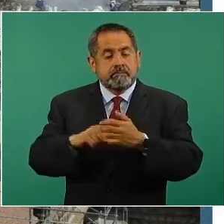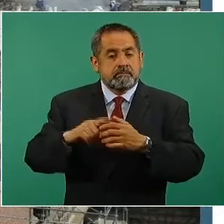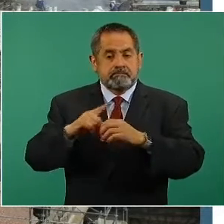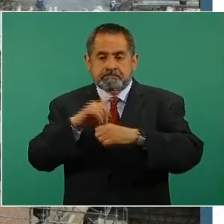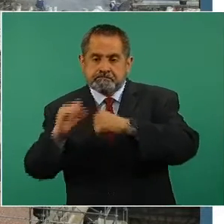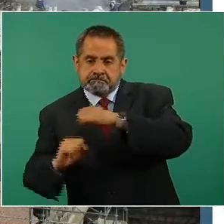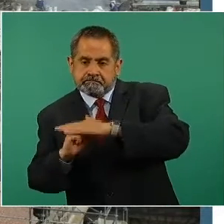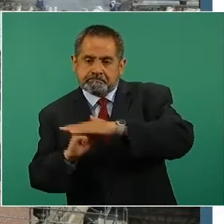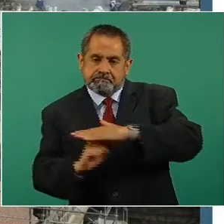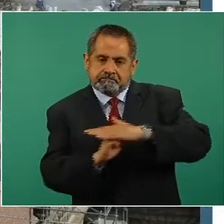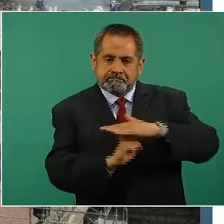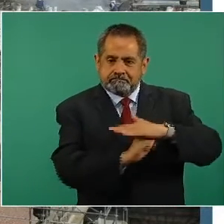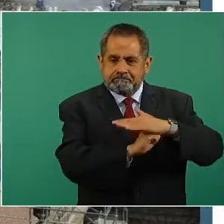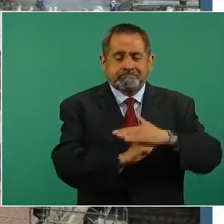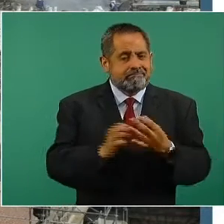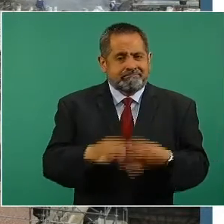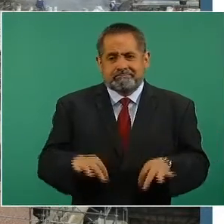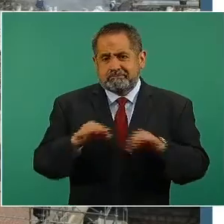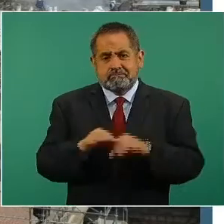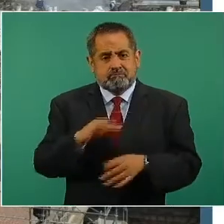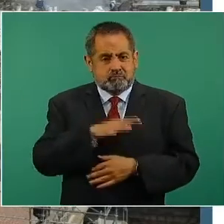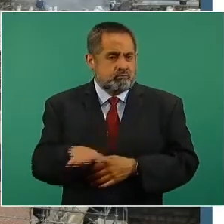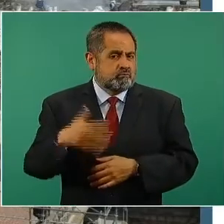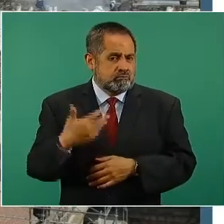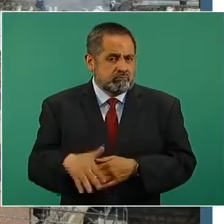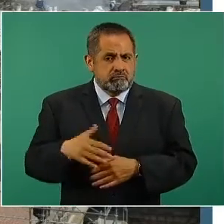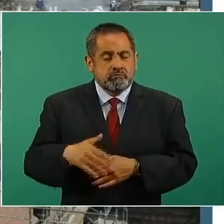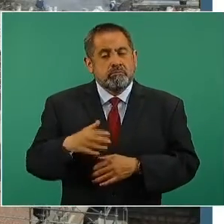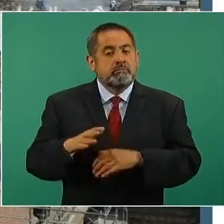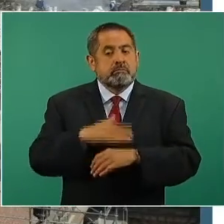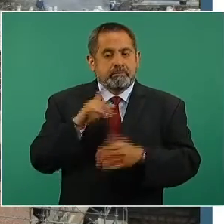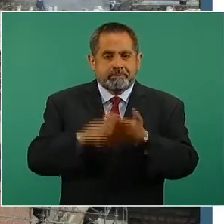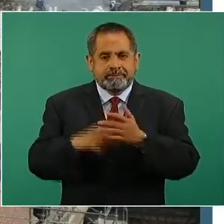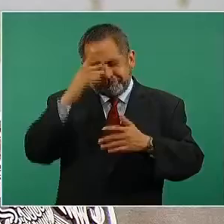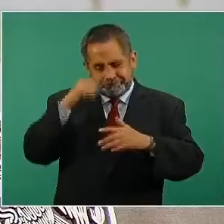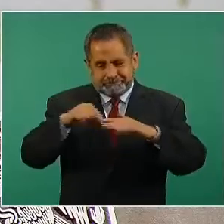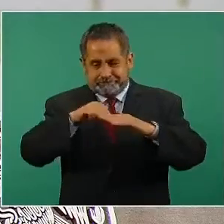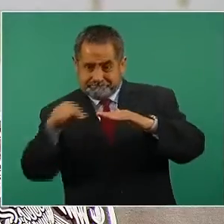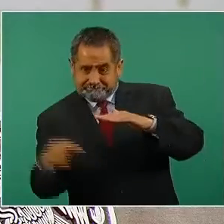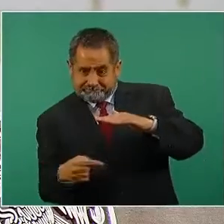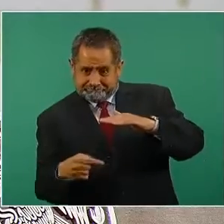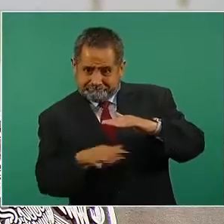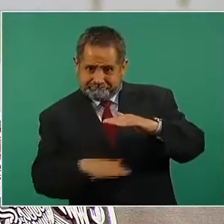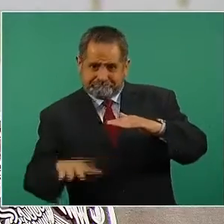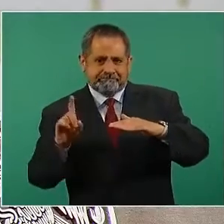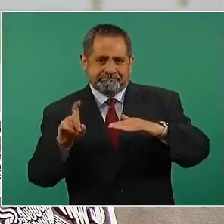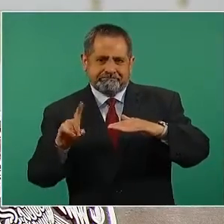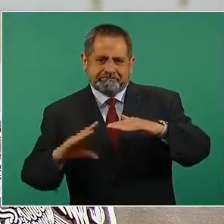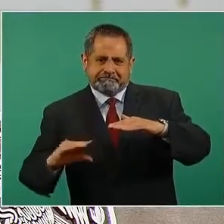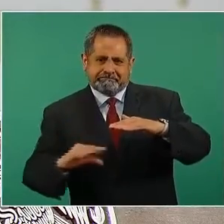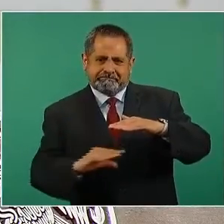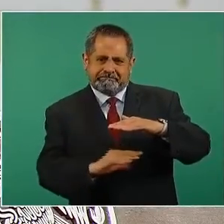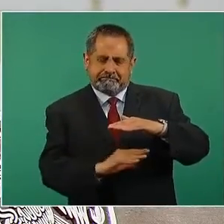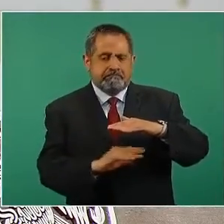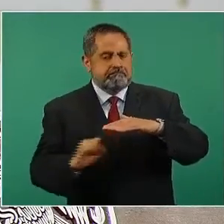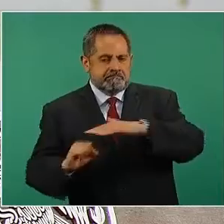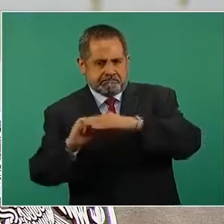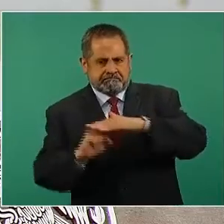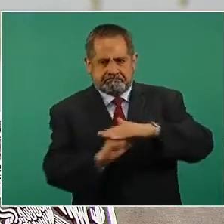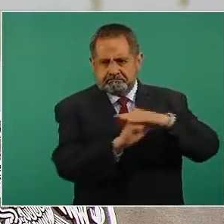ingeniería único en este país. Somos ejemplares en ello, pues está arriba de agua este inmueble, y se ha hecho